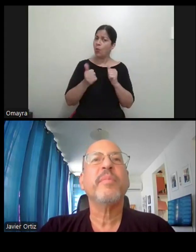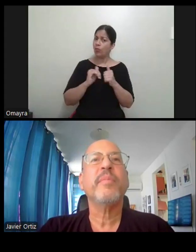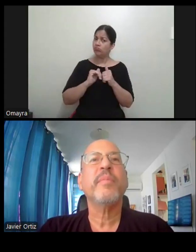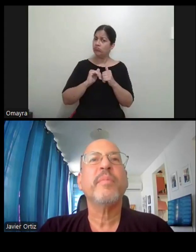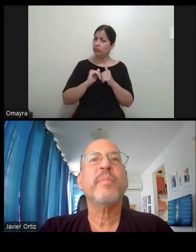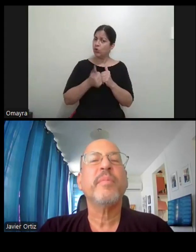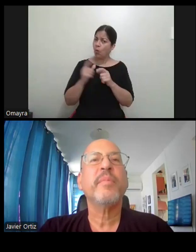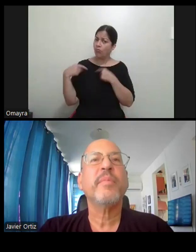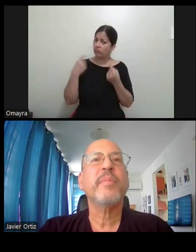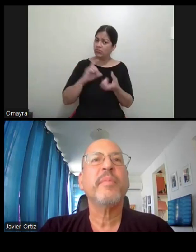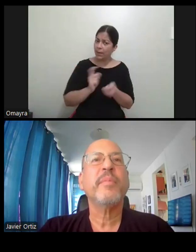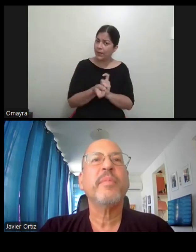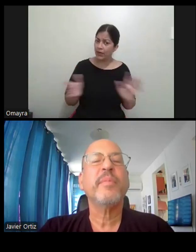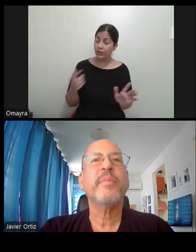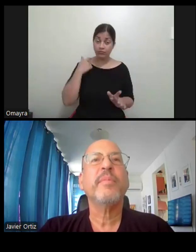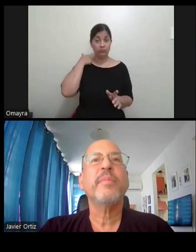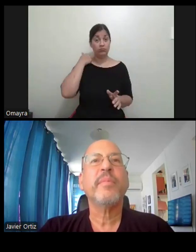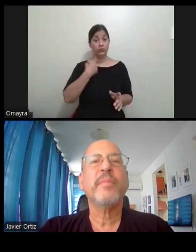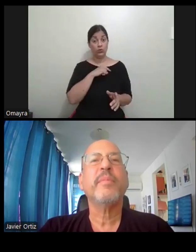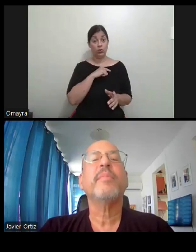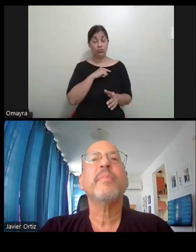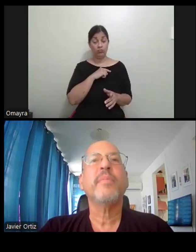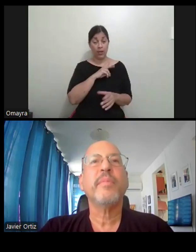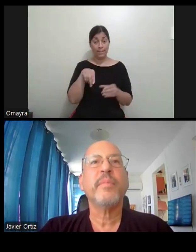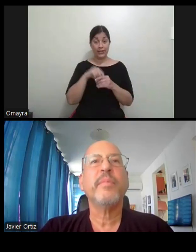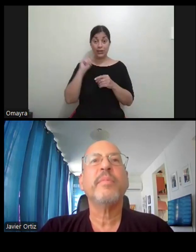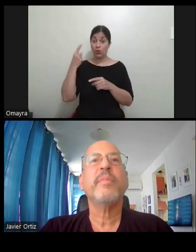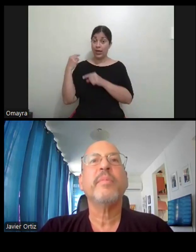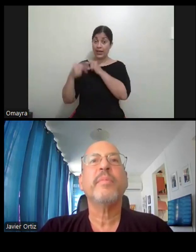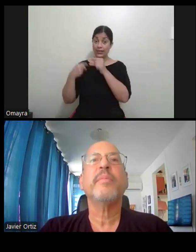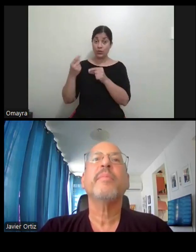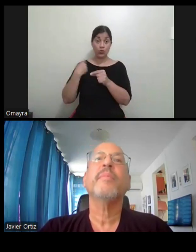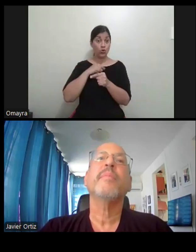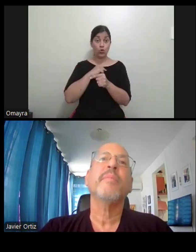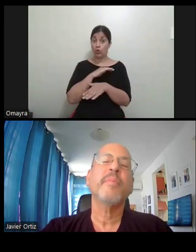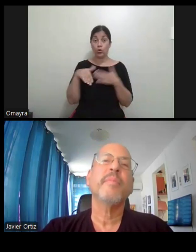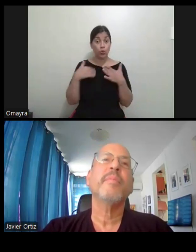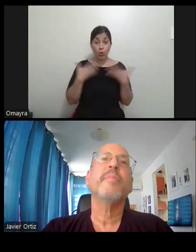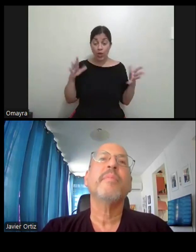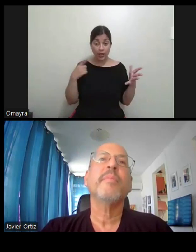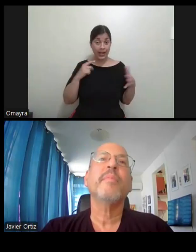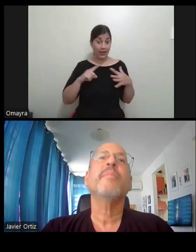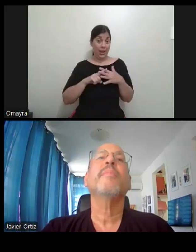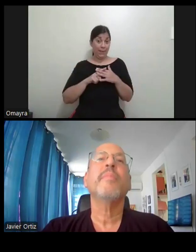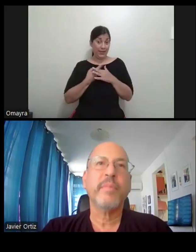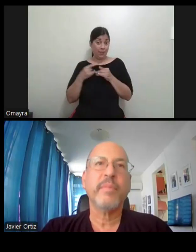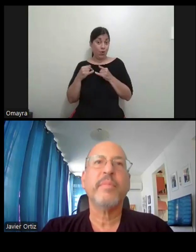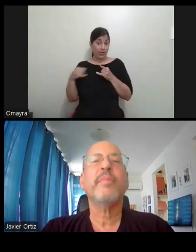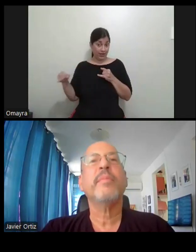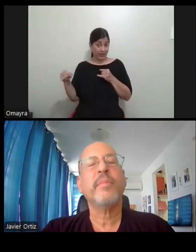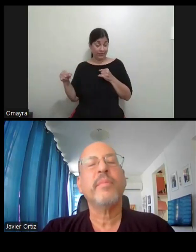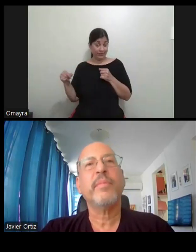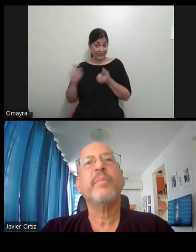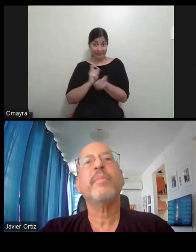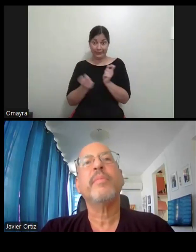que somos una generación, te incluyo, ¿no? Que pasamos todo, porque empezamos en análogo y pasamos a digital,